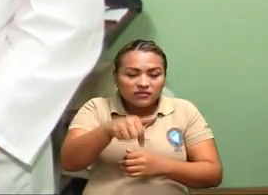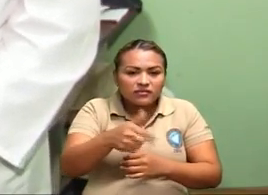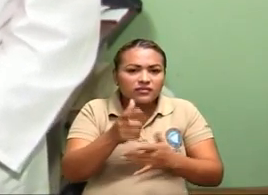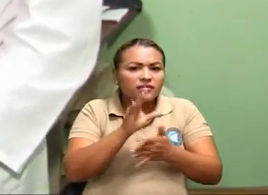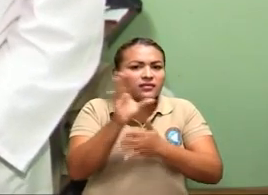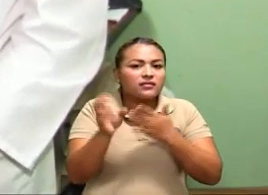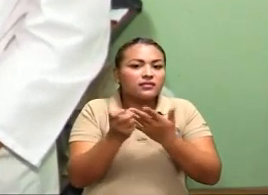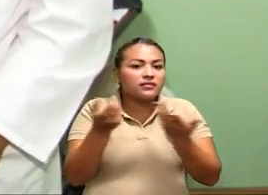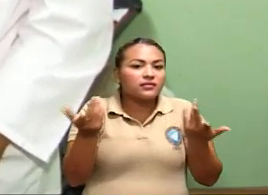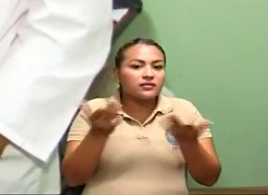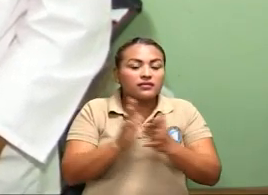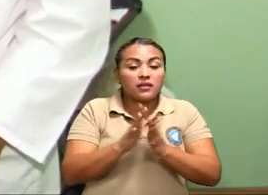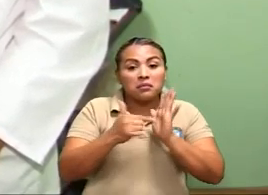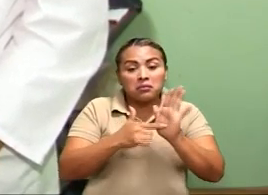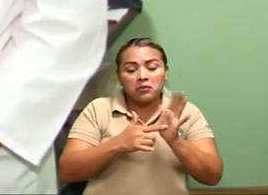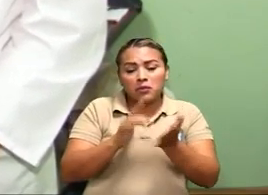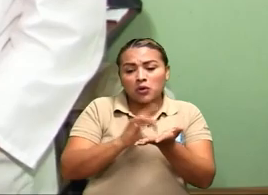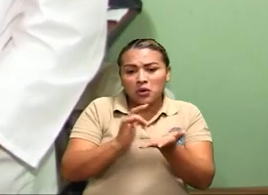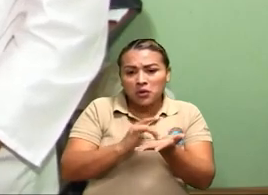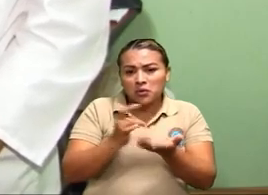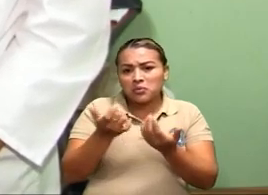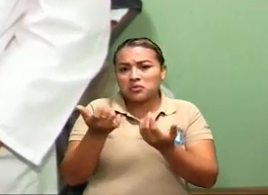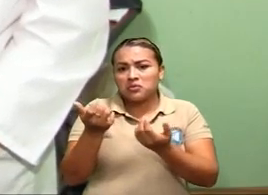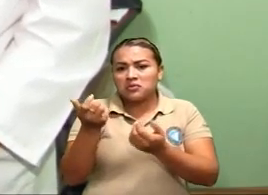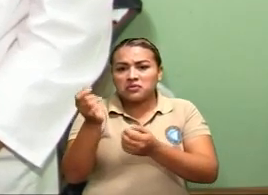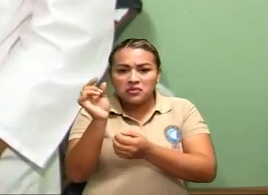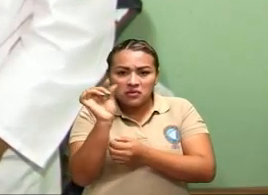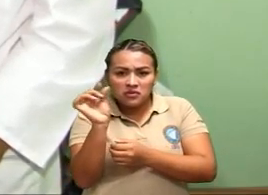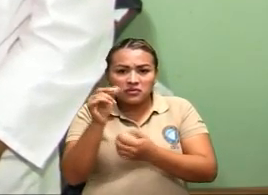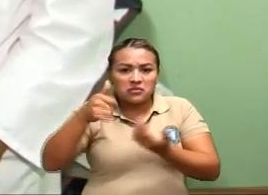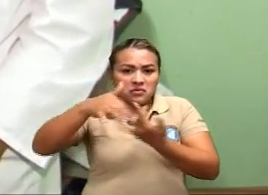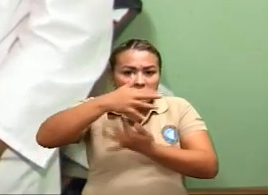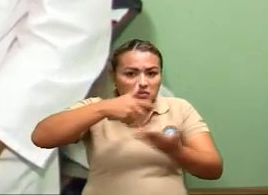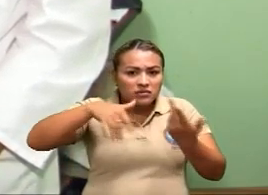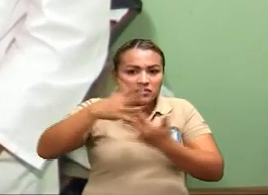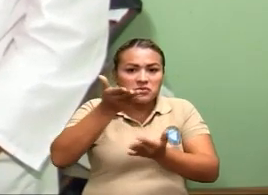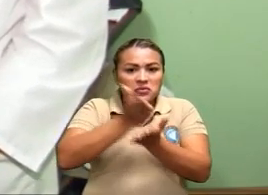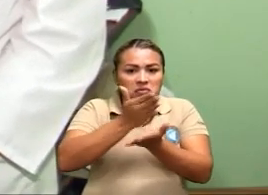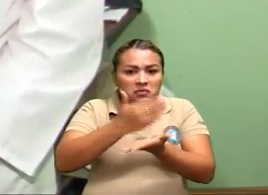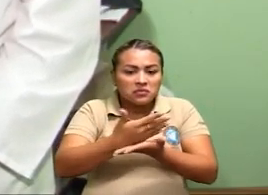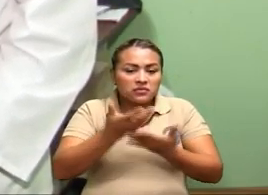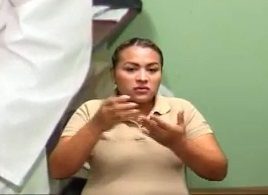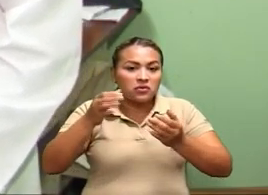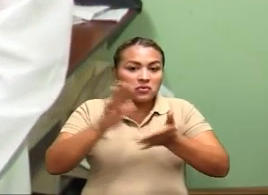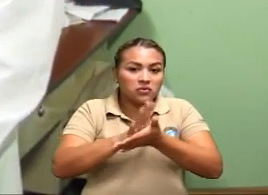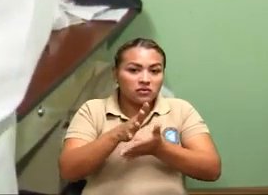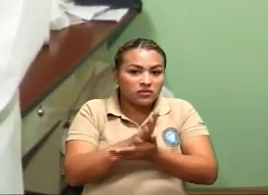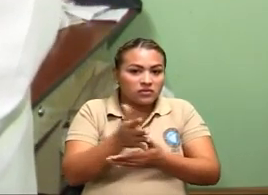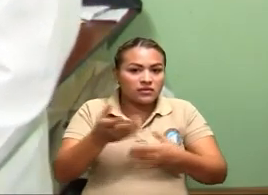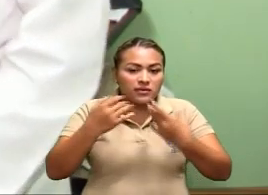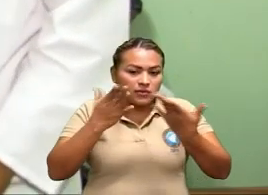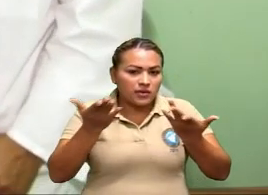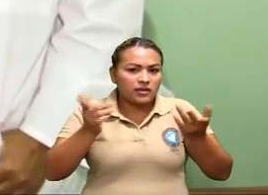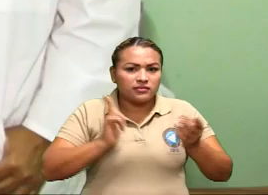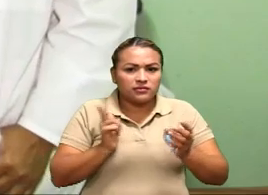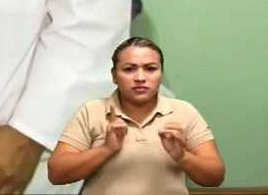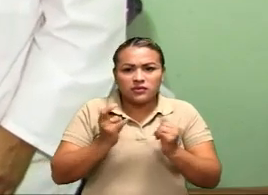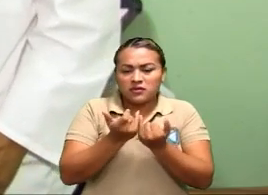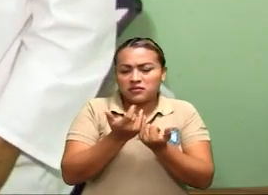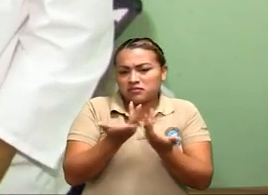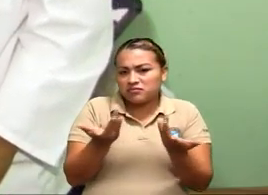gallo pinto, aunque estemos obesos, gallo pintito, su tortilla, su quesito. Aprovechar lo que tenemos en nuestro país, ¿verdad? A veces